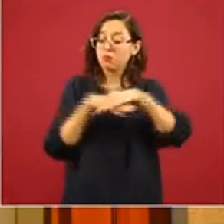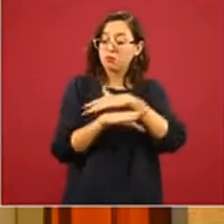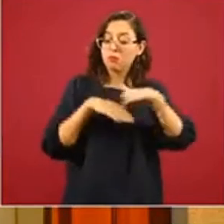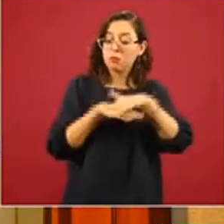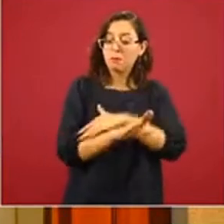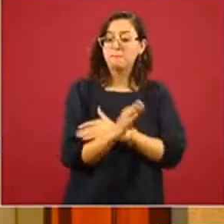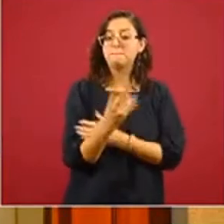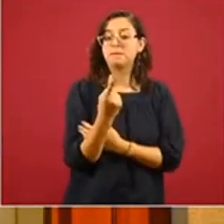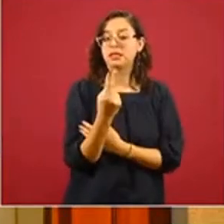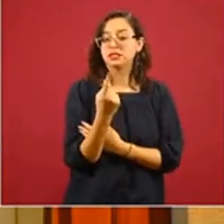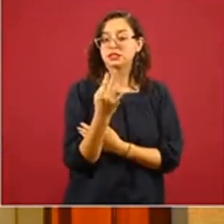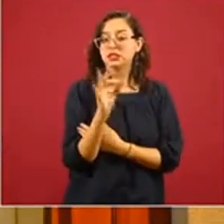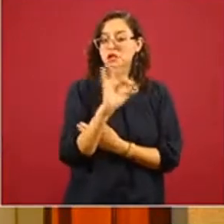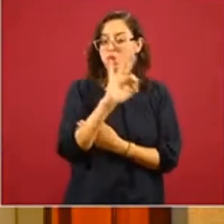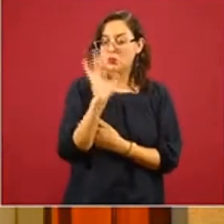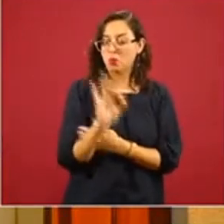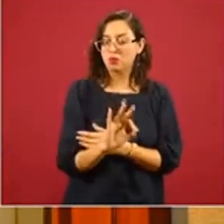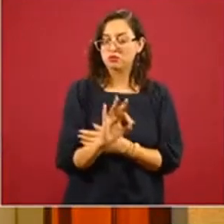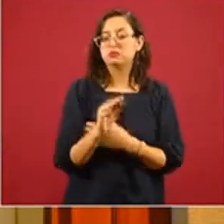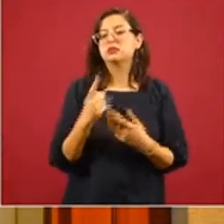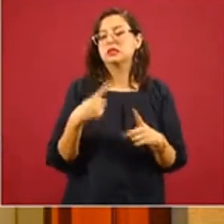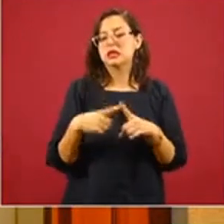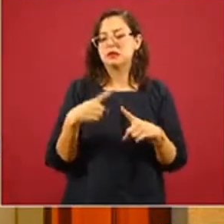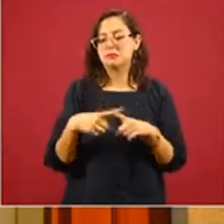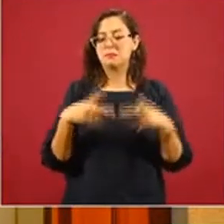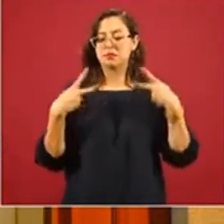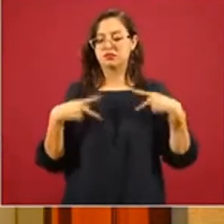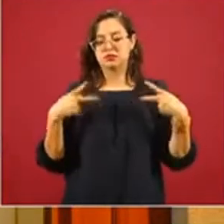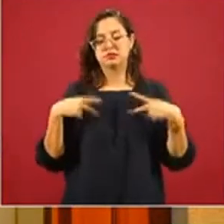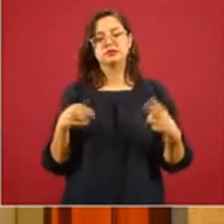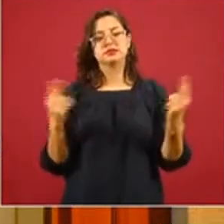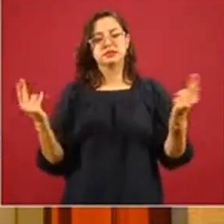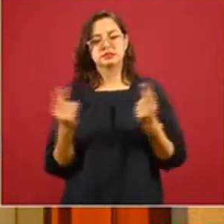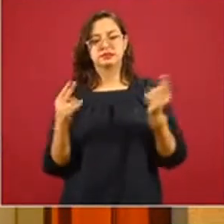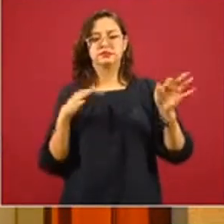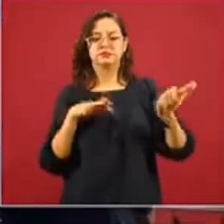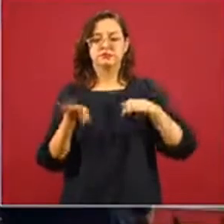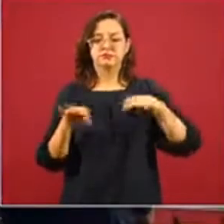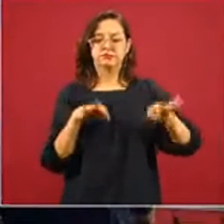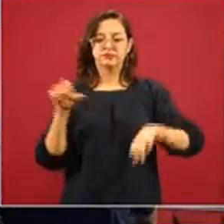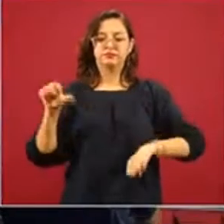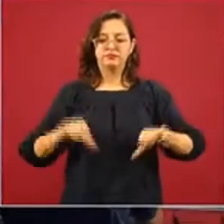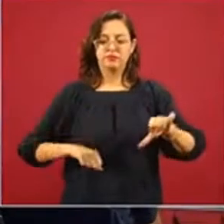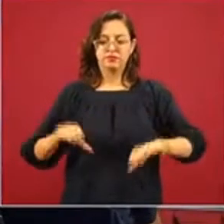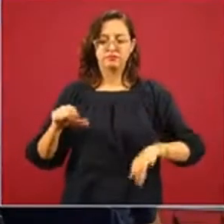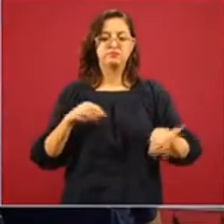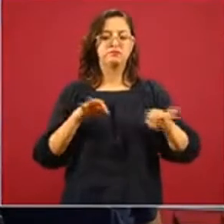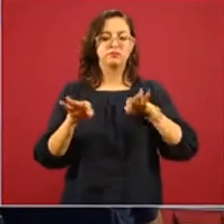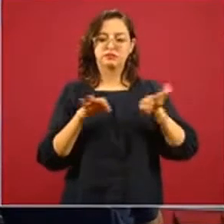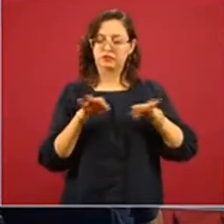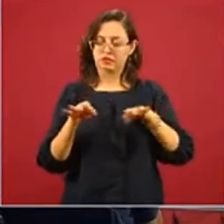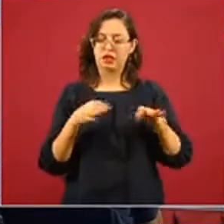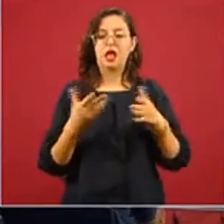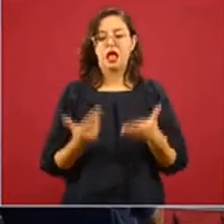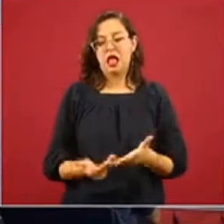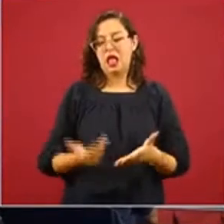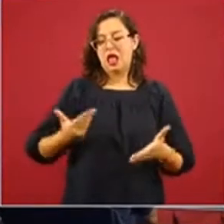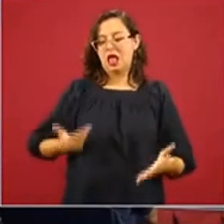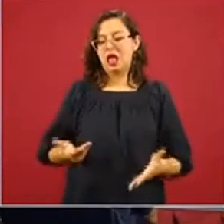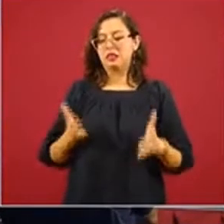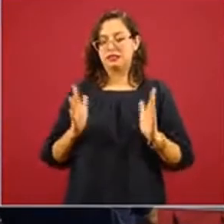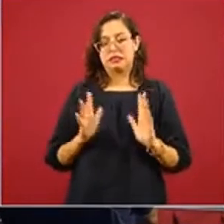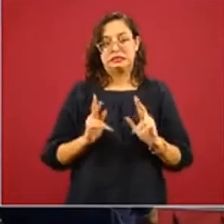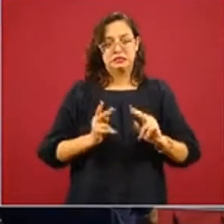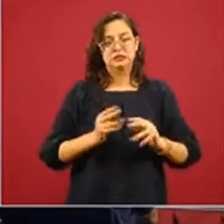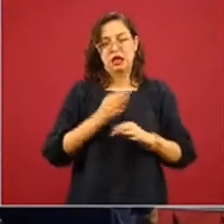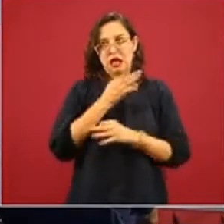25%, que es solamente una apertura para aquellas personas que están realizando actividades laborales que han sido ya previamente